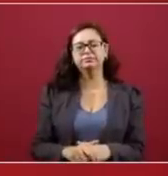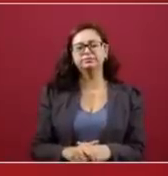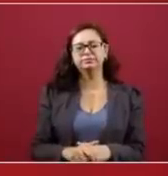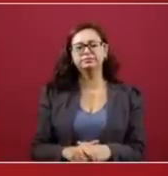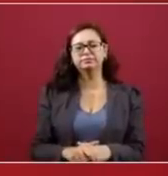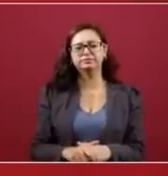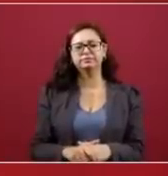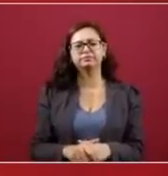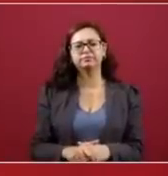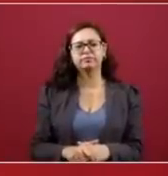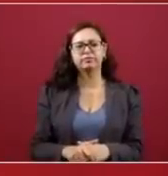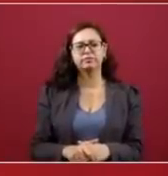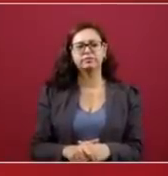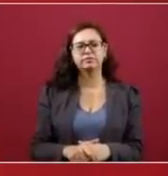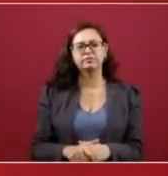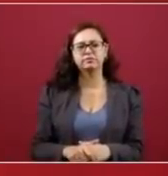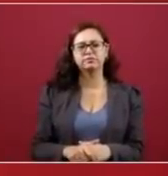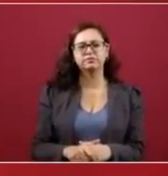no